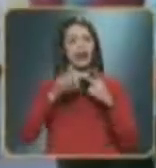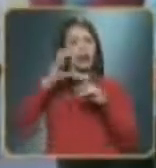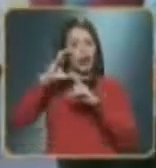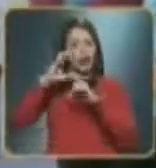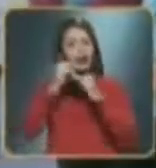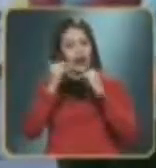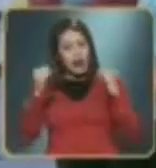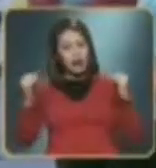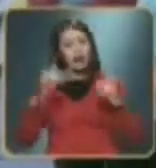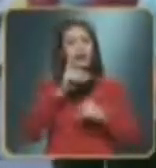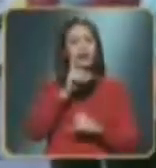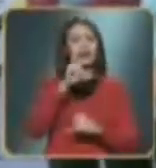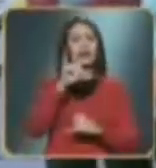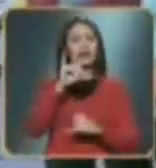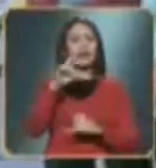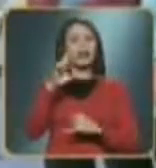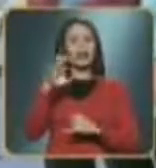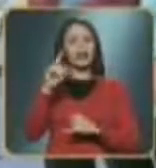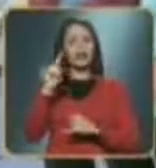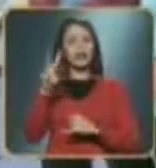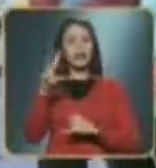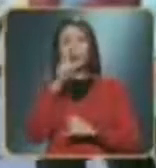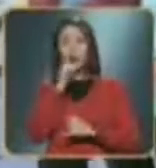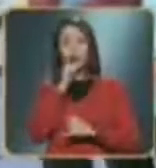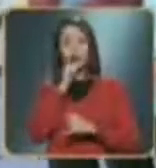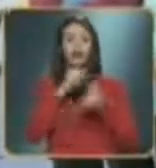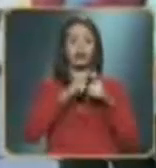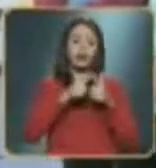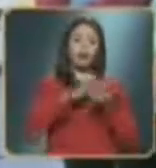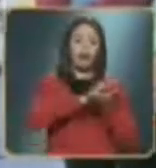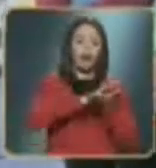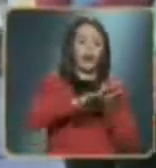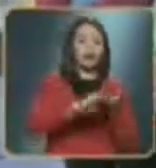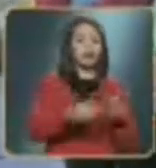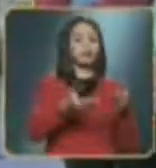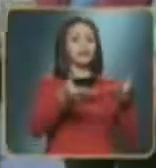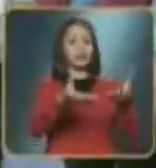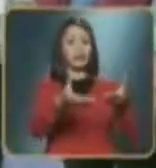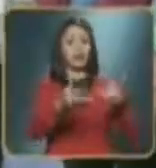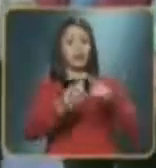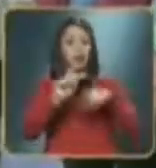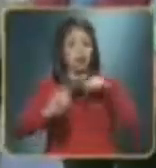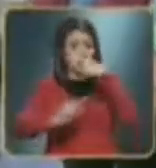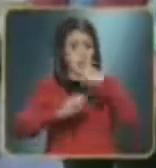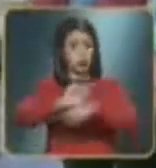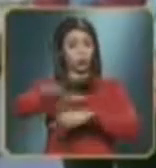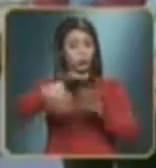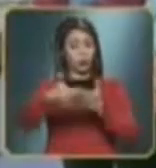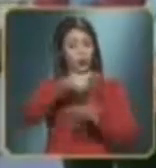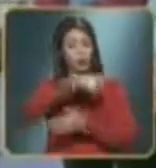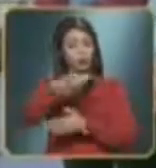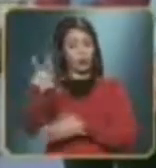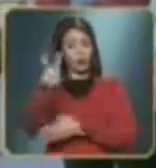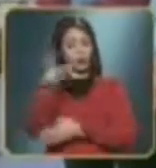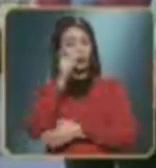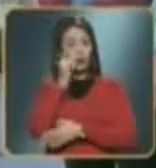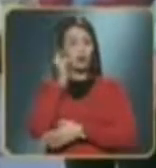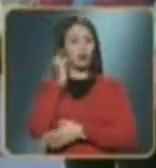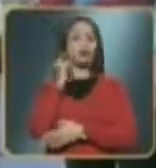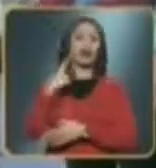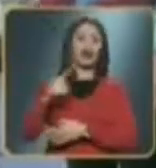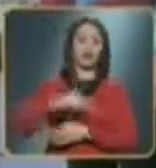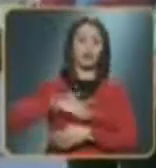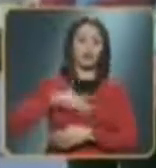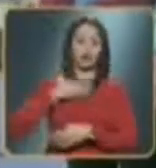cables Esos son los hogares donde nosotros estamos entregando gratuitamente el decodificador pero pronto todos los venezolanos y todas las venezolanas